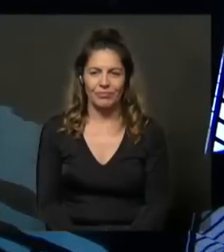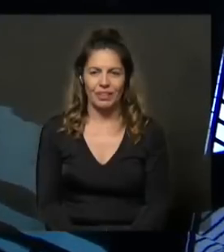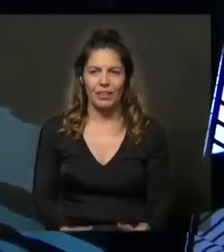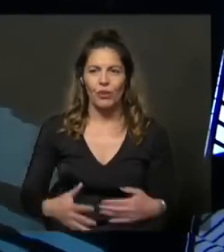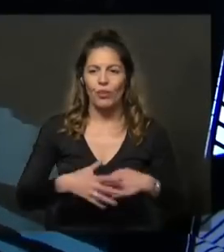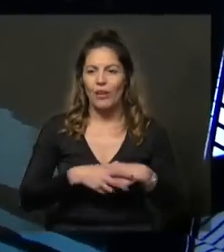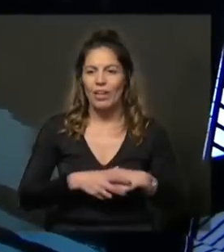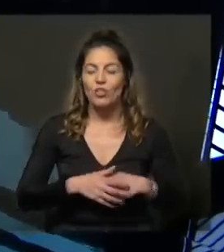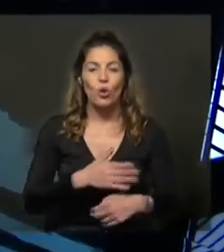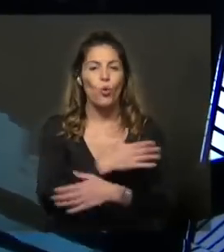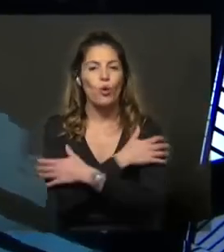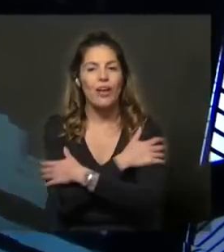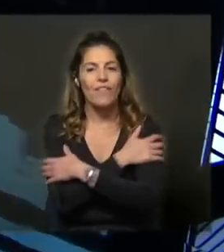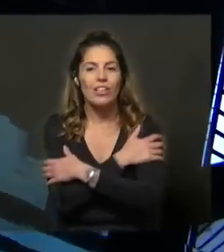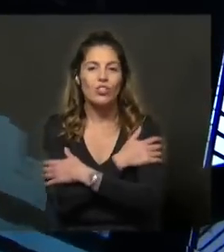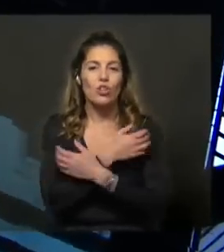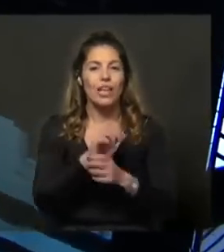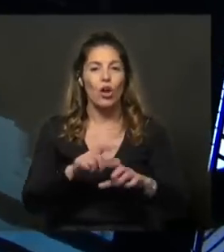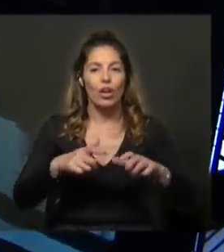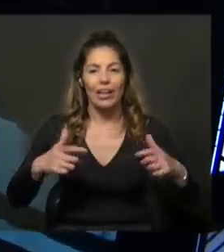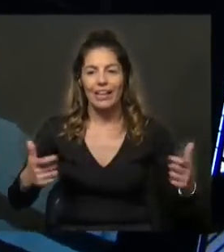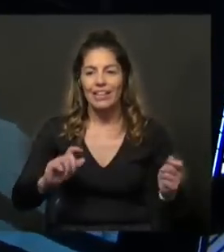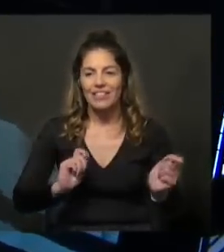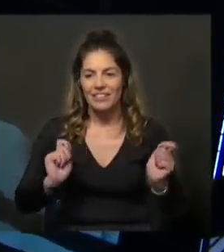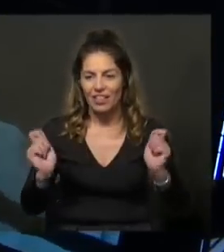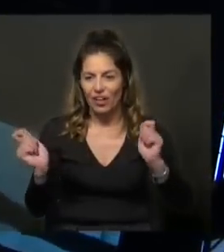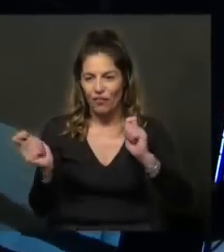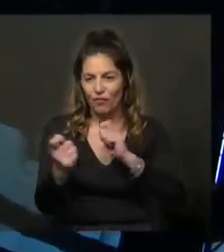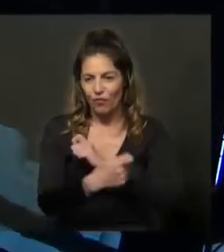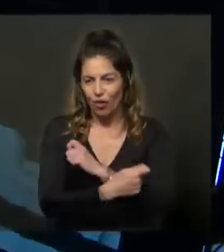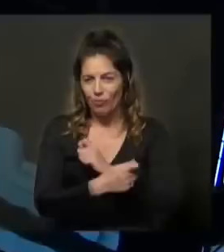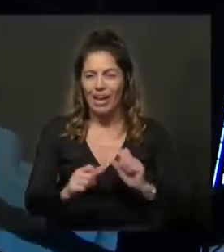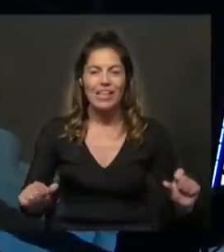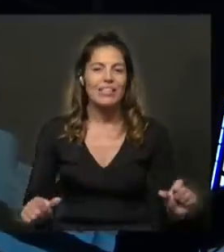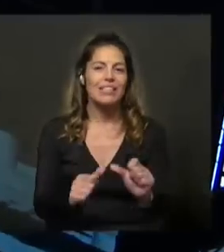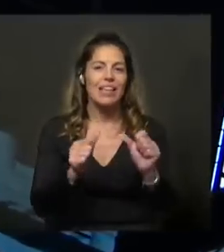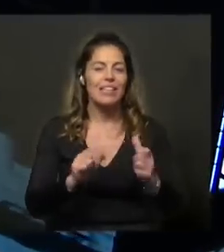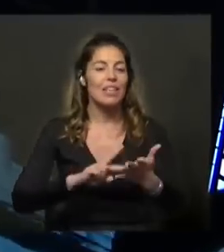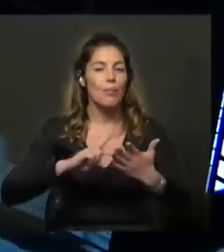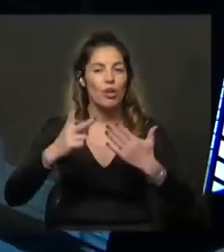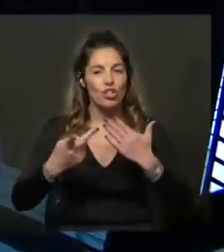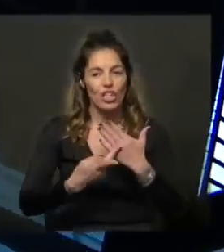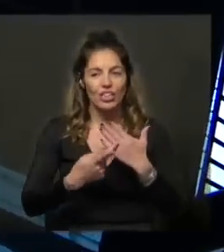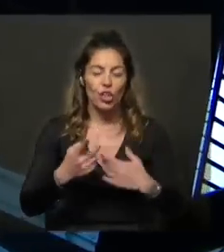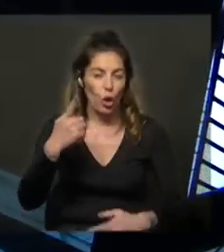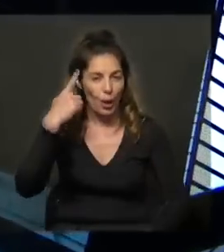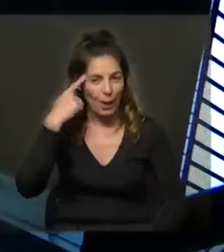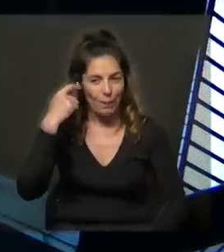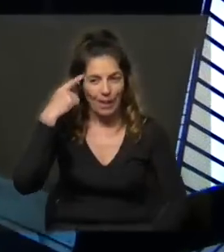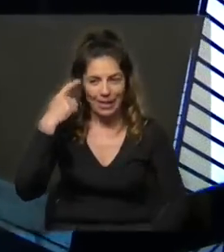es una semilla que crece se transforma se hace proyectos experiencia